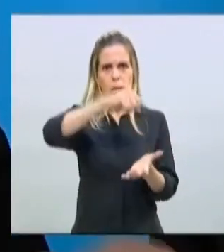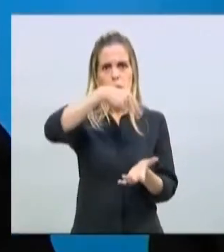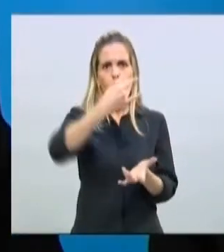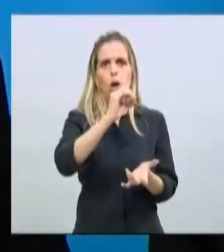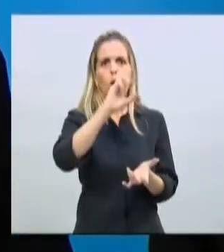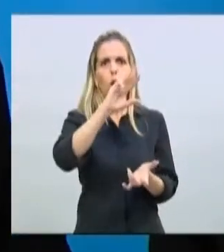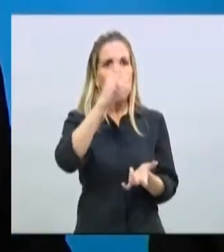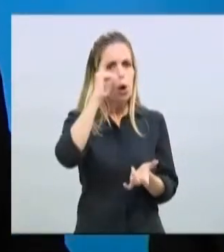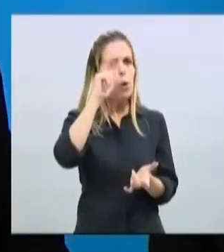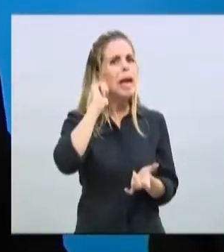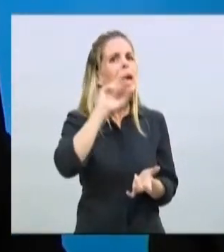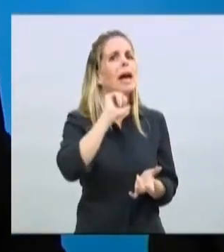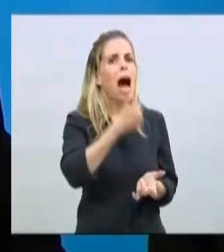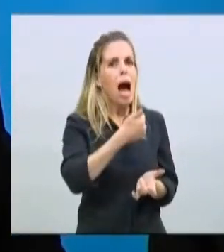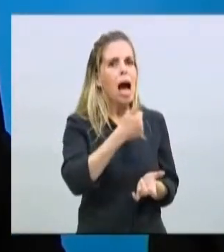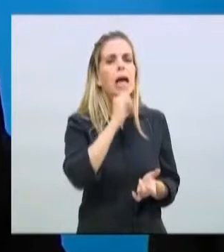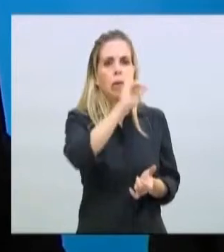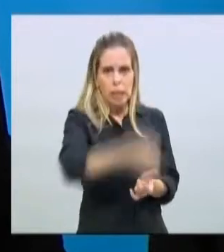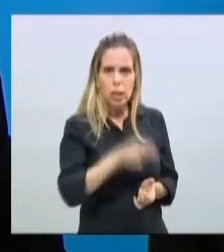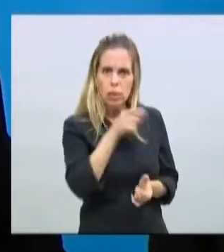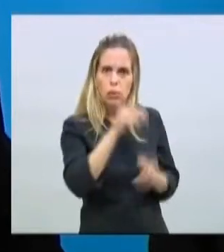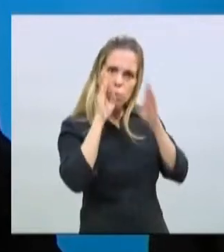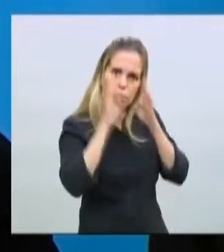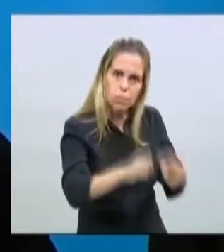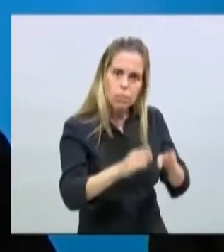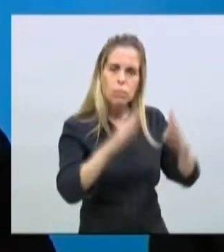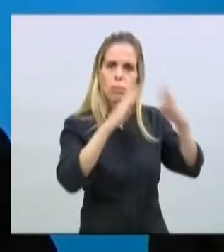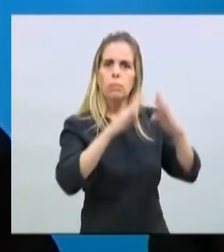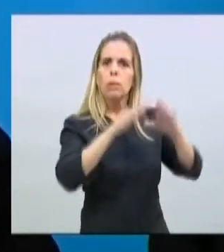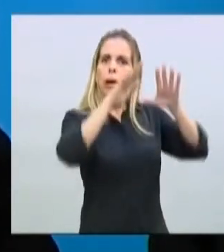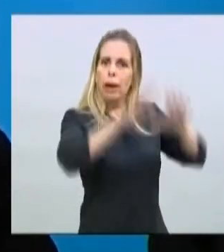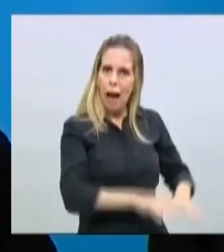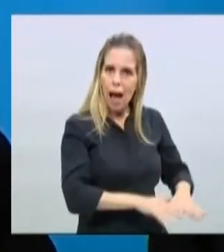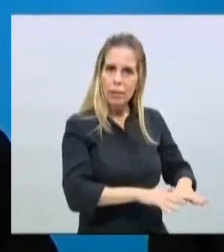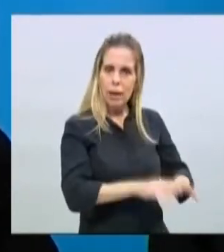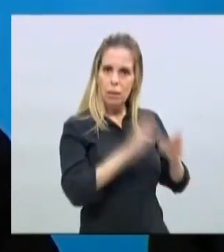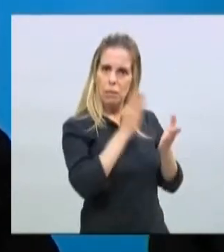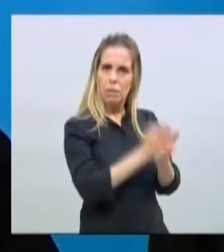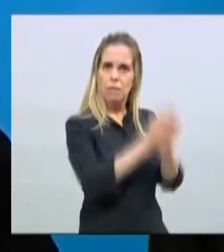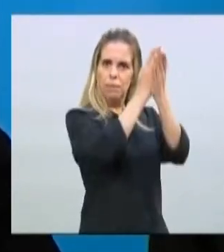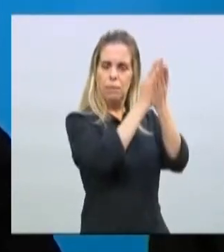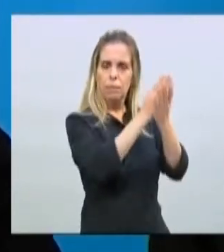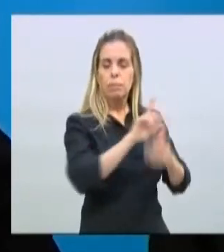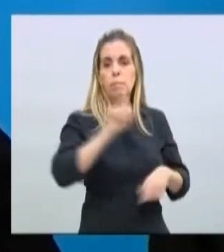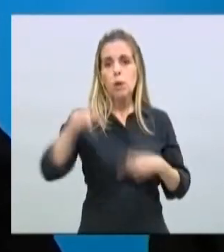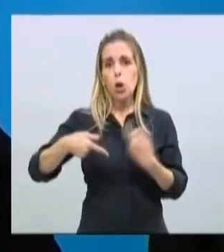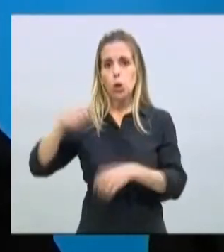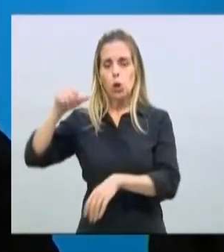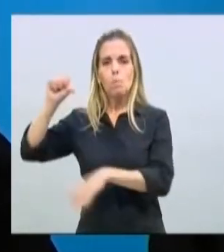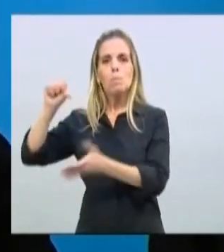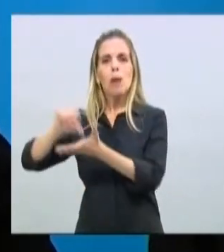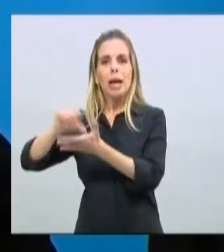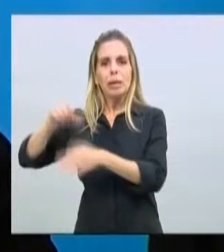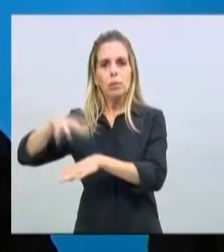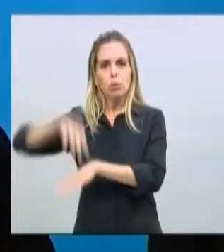Noruega hizo una cuarentena estricta, Suecia no. Suecia tiene 14 veces más muertos que